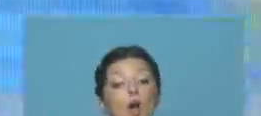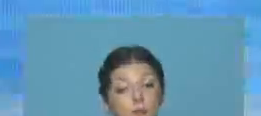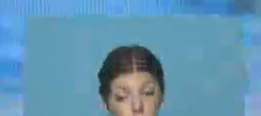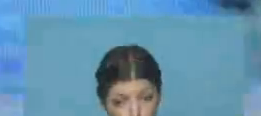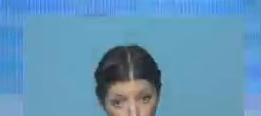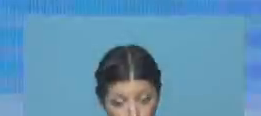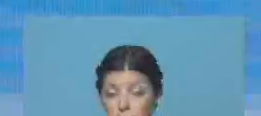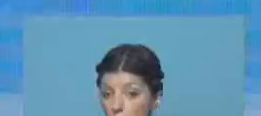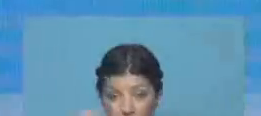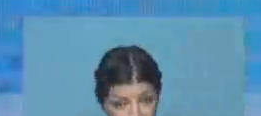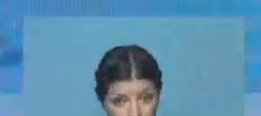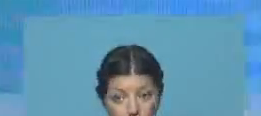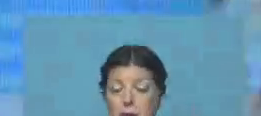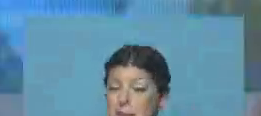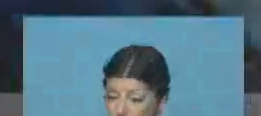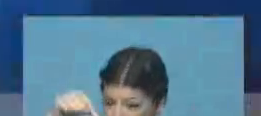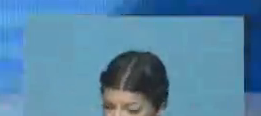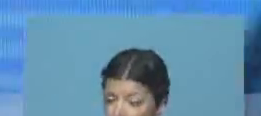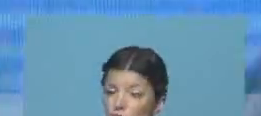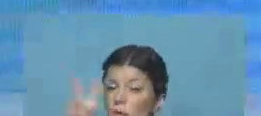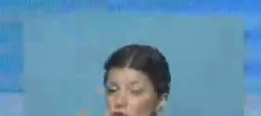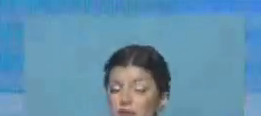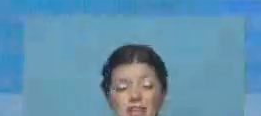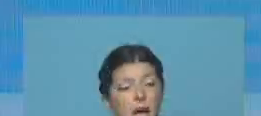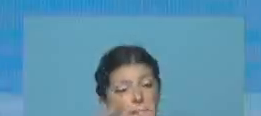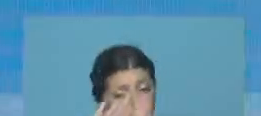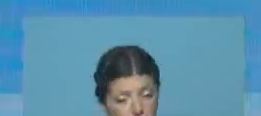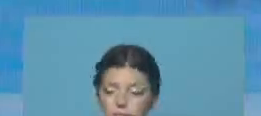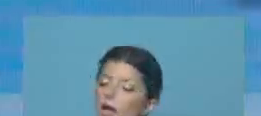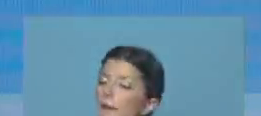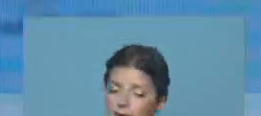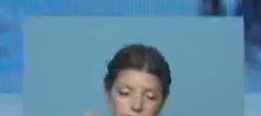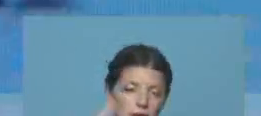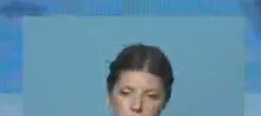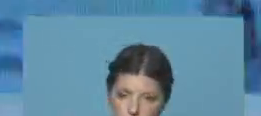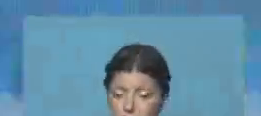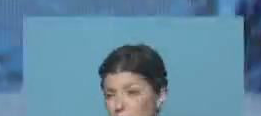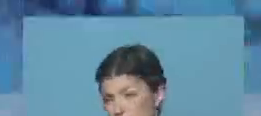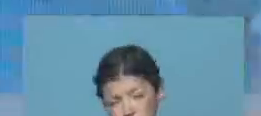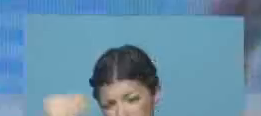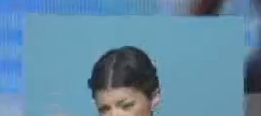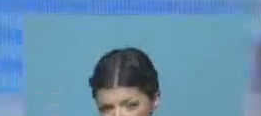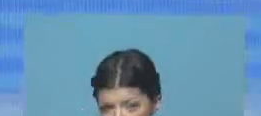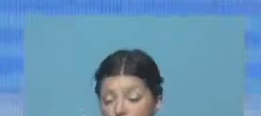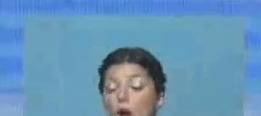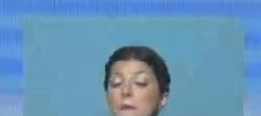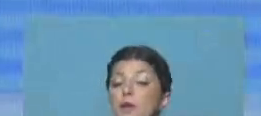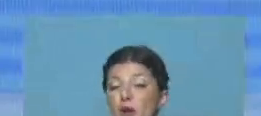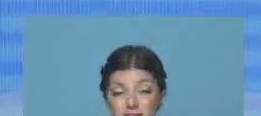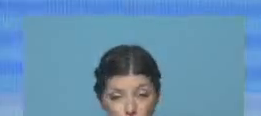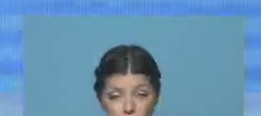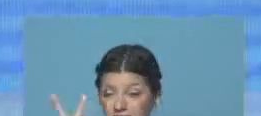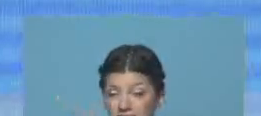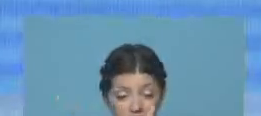sistema democrático. Acá estamos digo, más allá de la responsabilidad, que lo hemos hablado 50 veces en este programa, en un momento en el cual cada bando